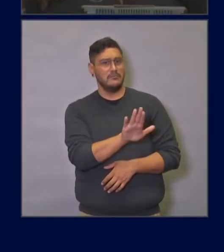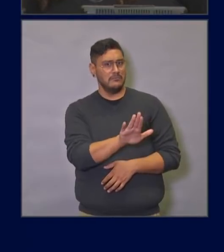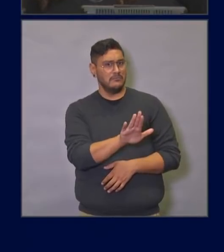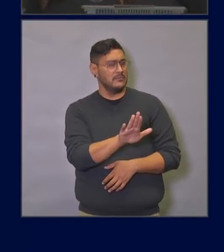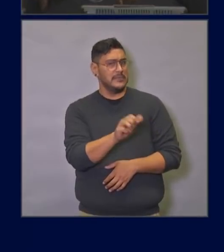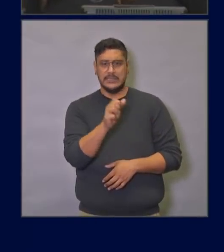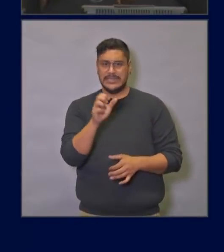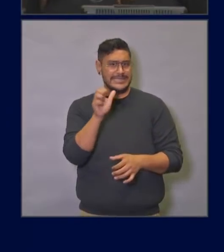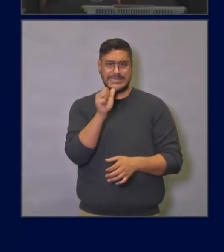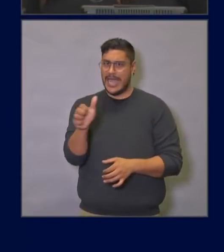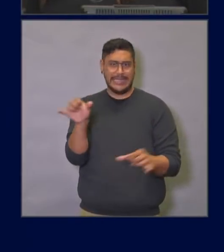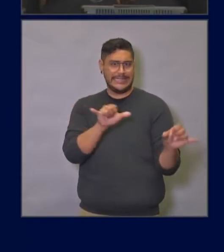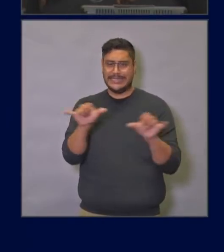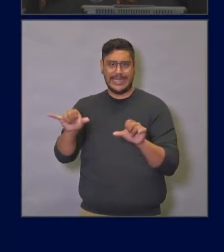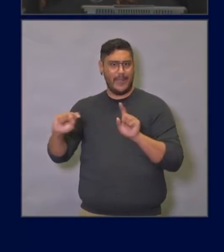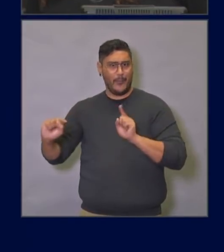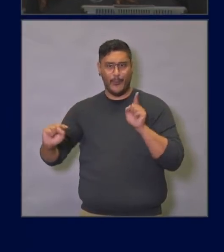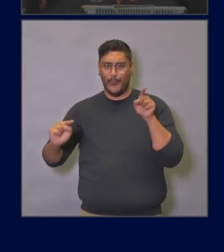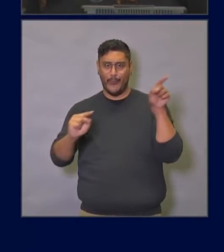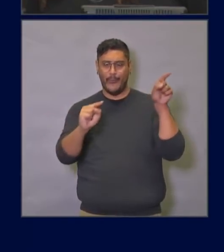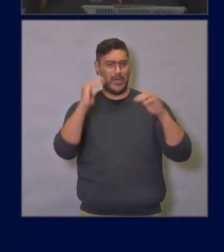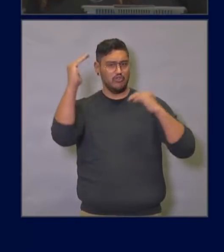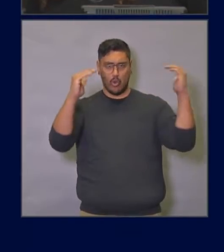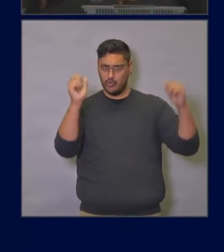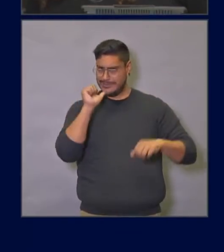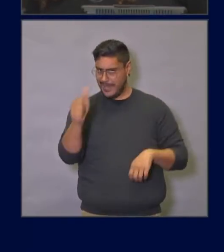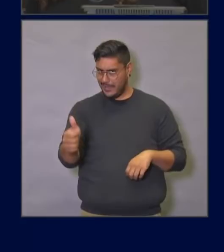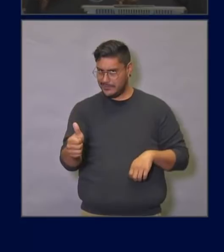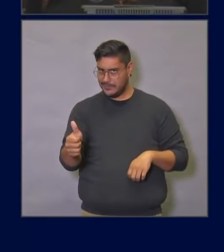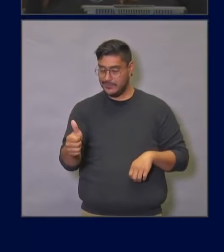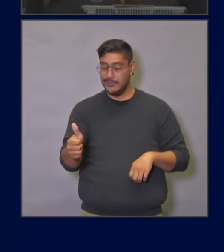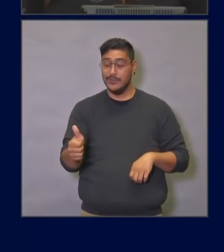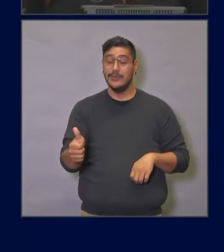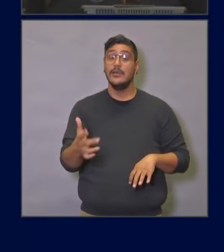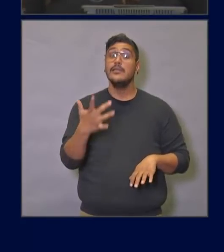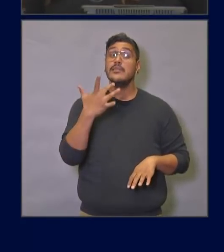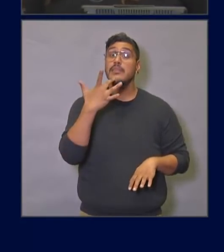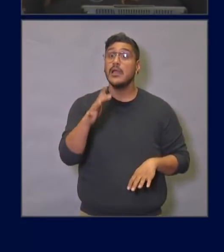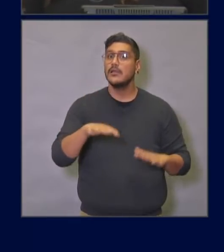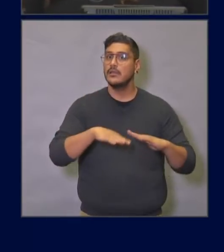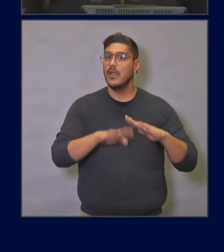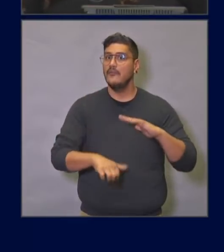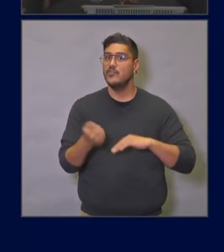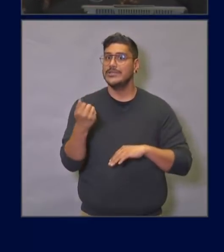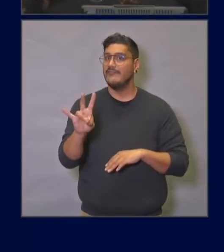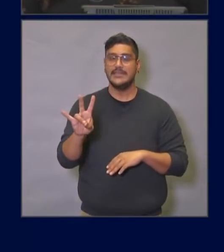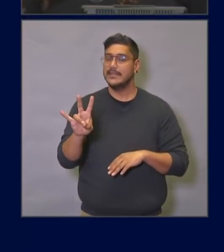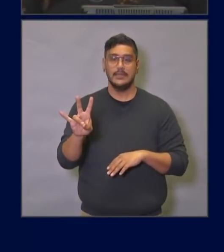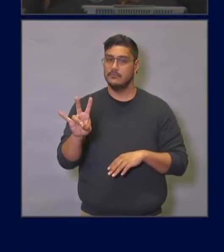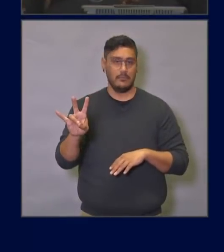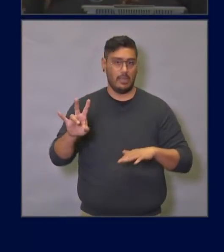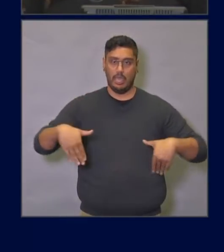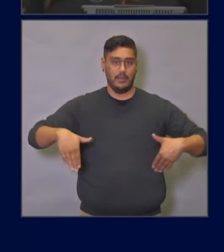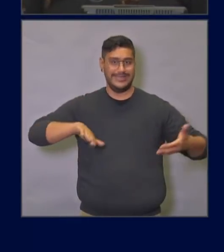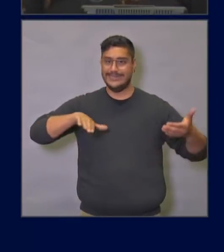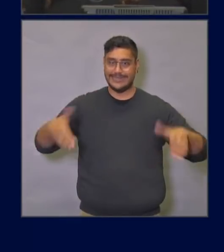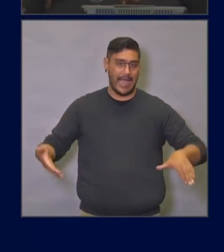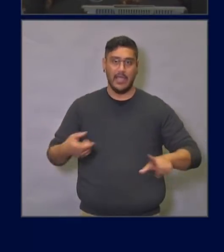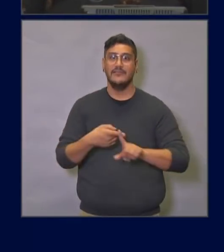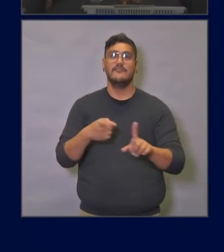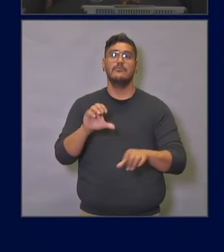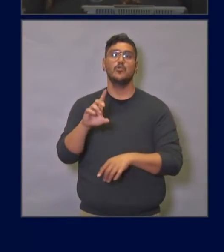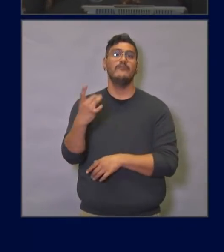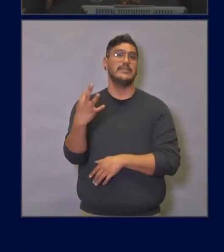bajas que los adultos. Afortunadamente, nadie menor de 17 años ha fallecido como resultado de COVID-19.